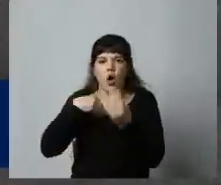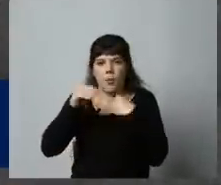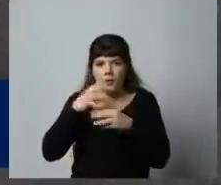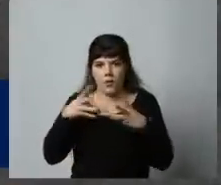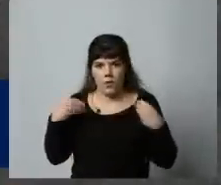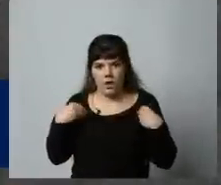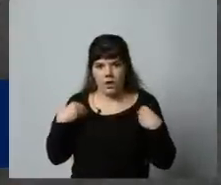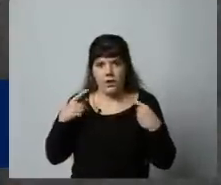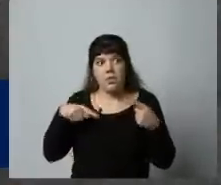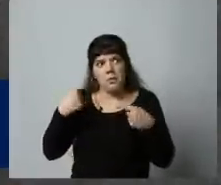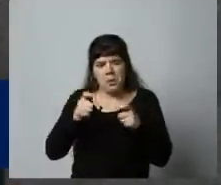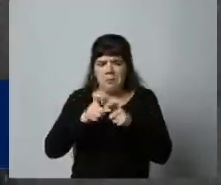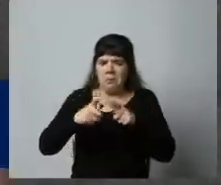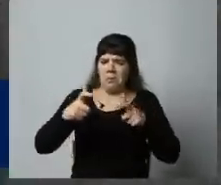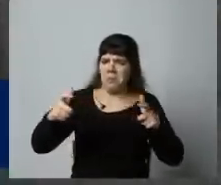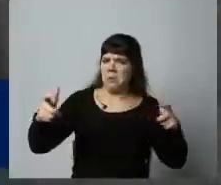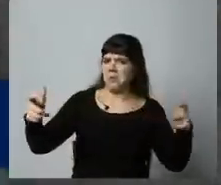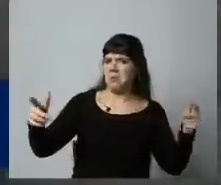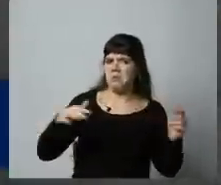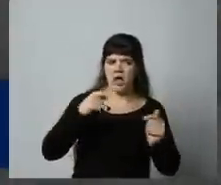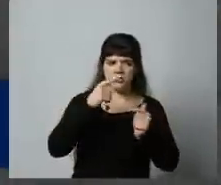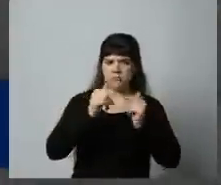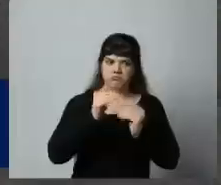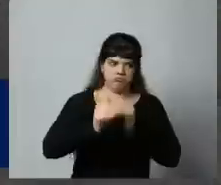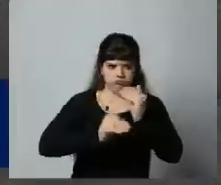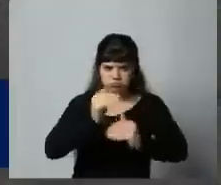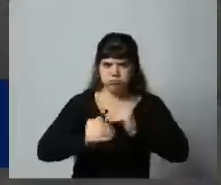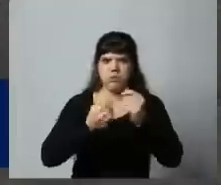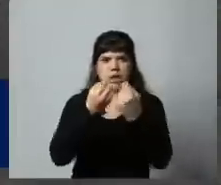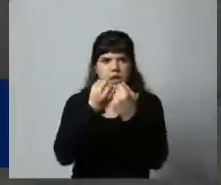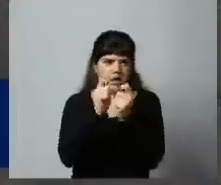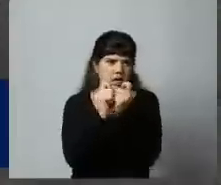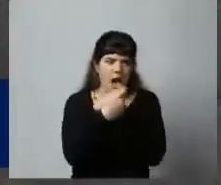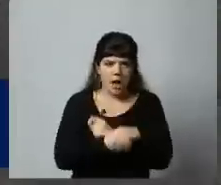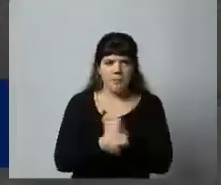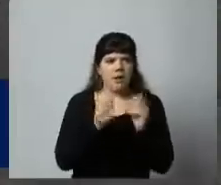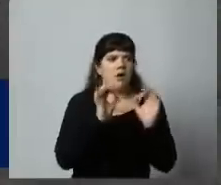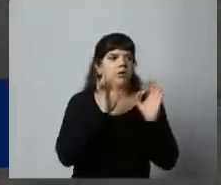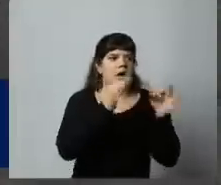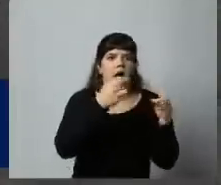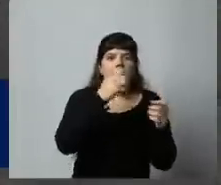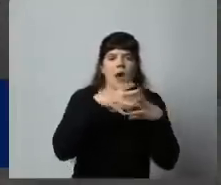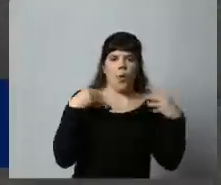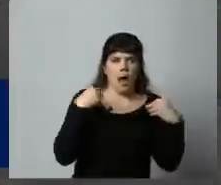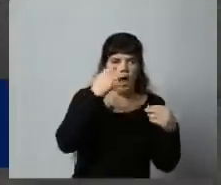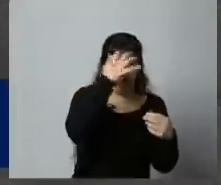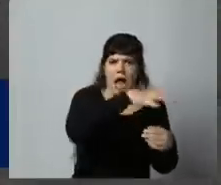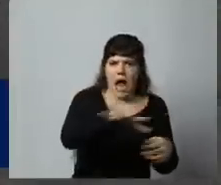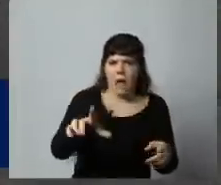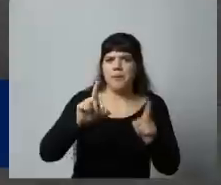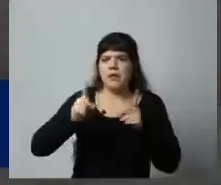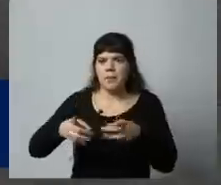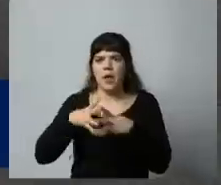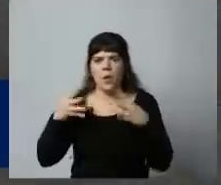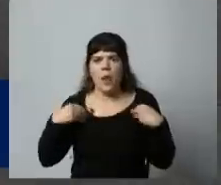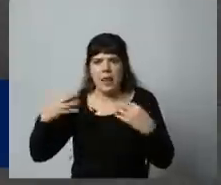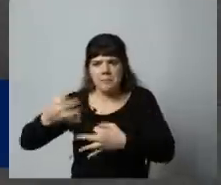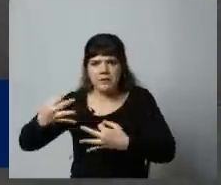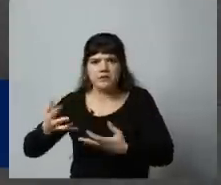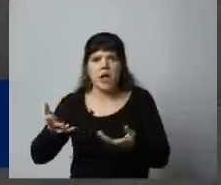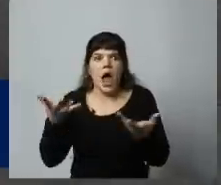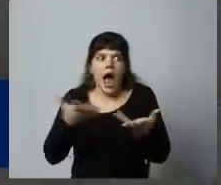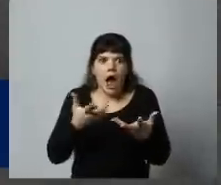eh crecieron se expandieron llegaron a las escuelas Rurales llegaron a las escuelas especiales Hoy hay 100,000